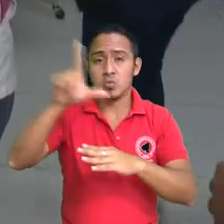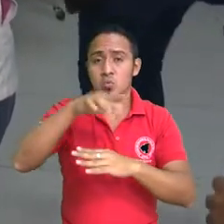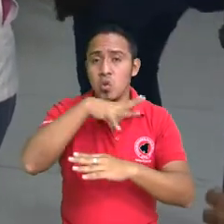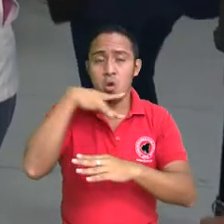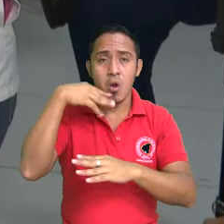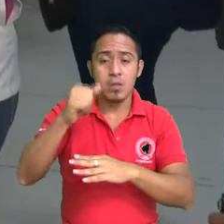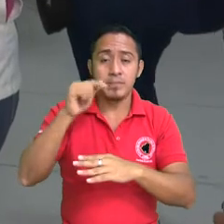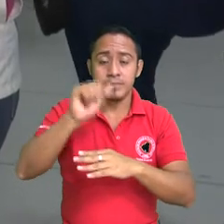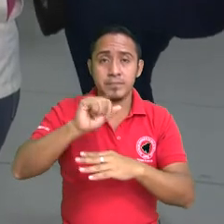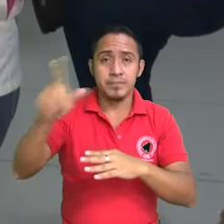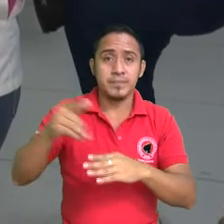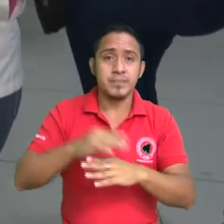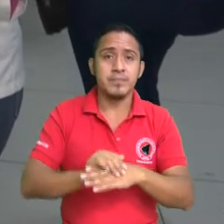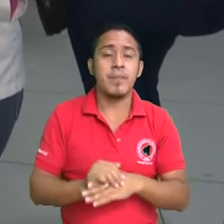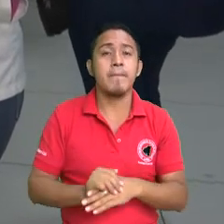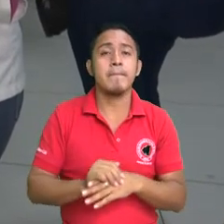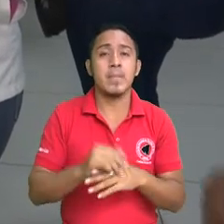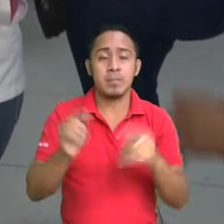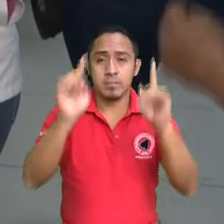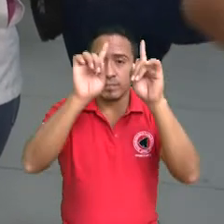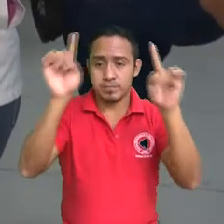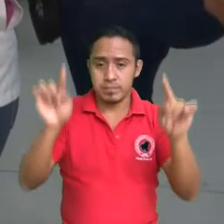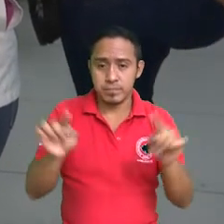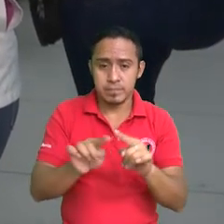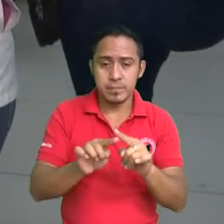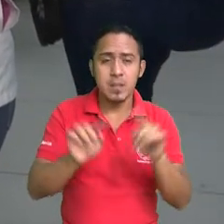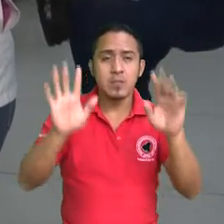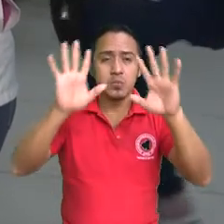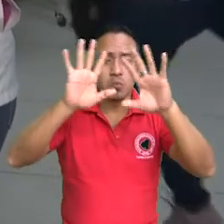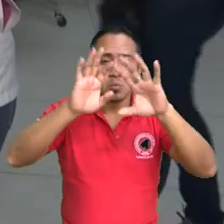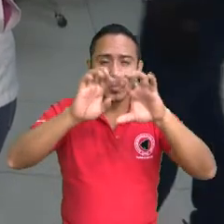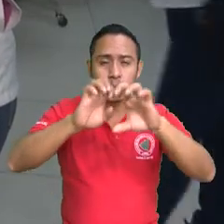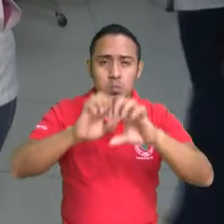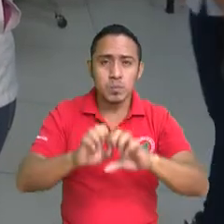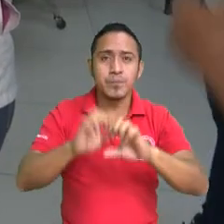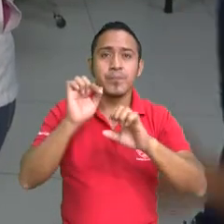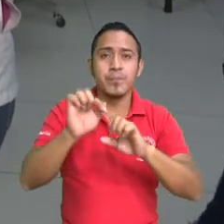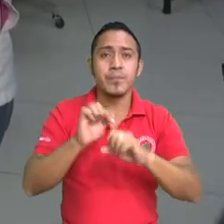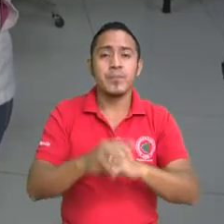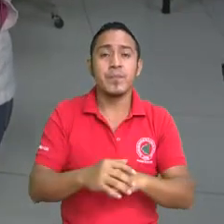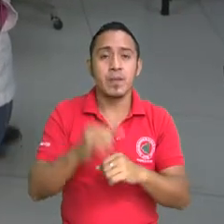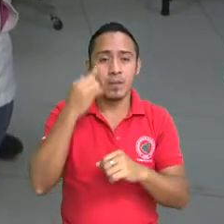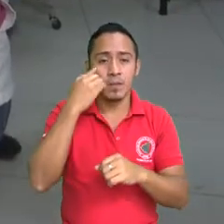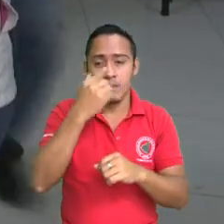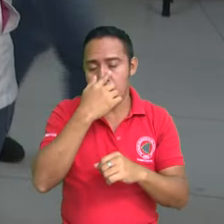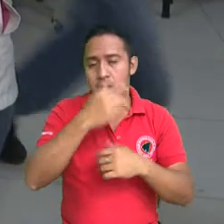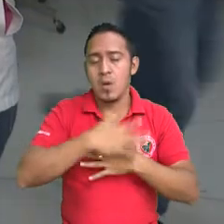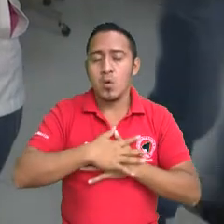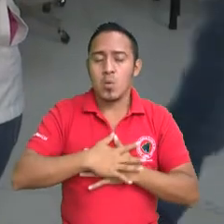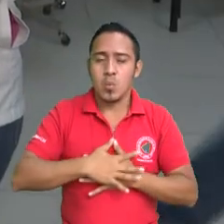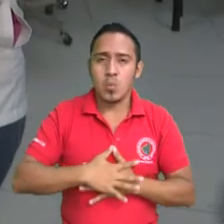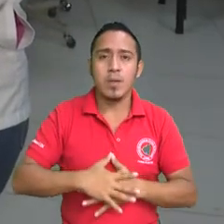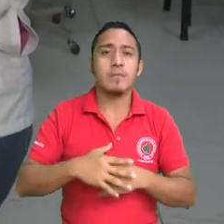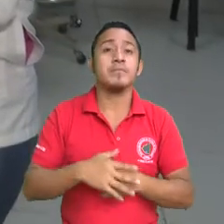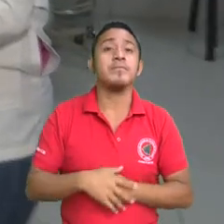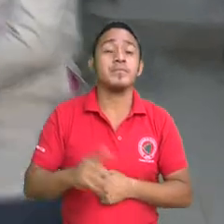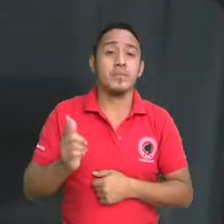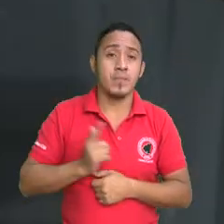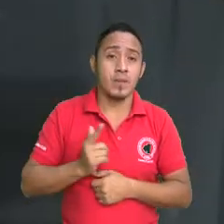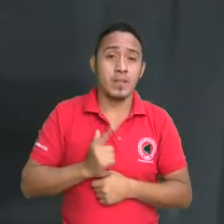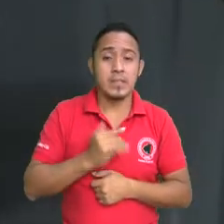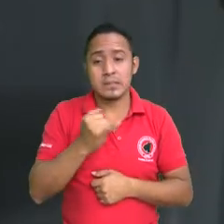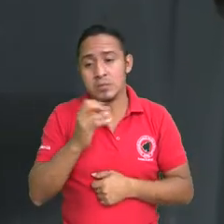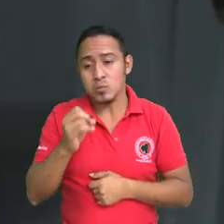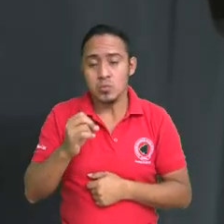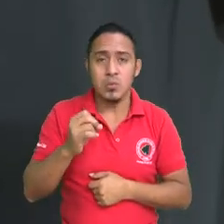filtro de la luz azul hace que nuestras pantallas sean más tenues y eso hace que el ojo descanse más. Si tú tienes medida o no